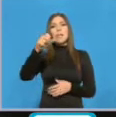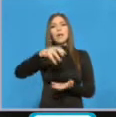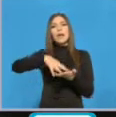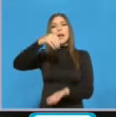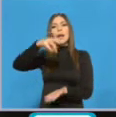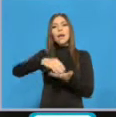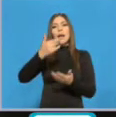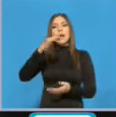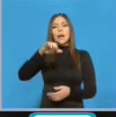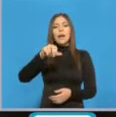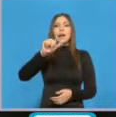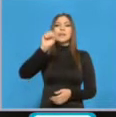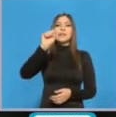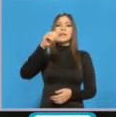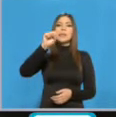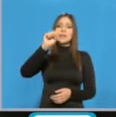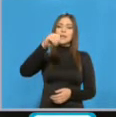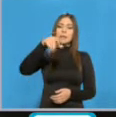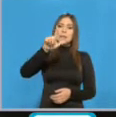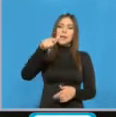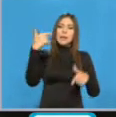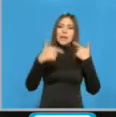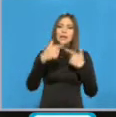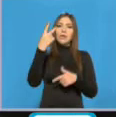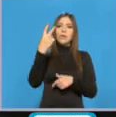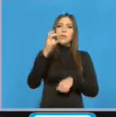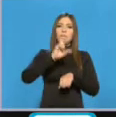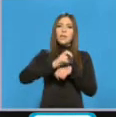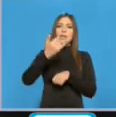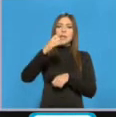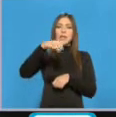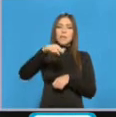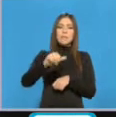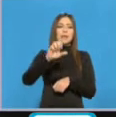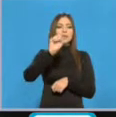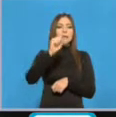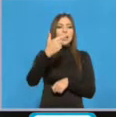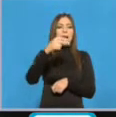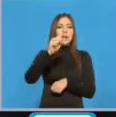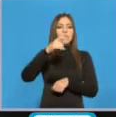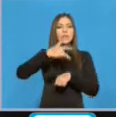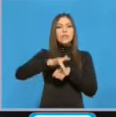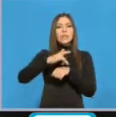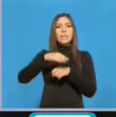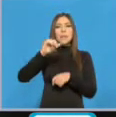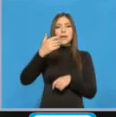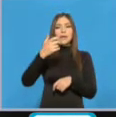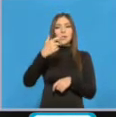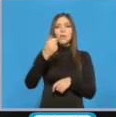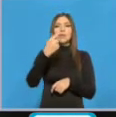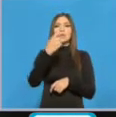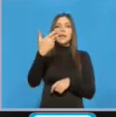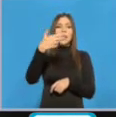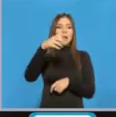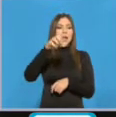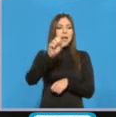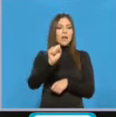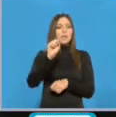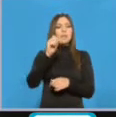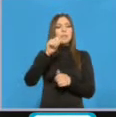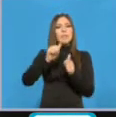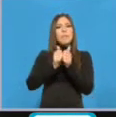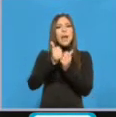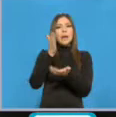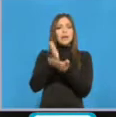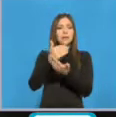60 mililitros de leche, 2 yemas, 150 gramos de queso tipo manchego, 100 gramos de pan cortado en cubos, 10 gramos de perejil